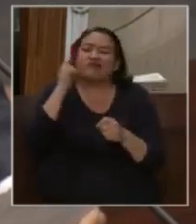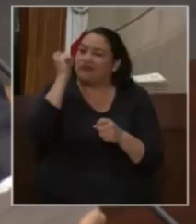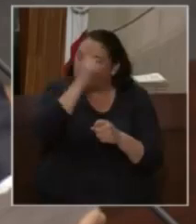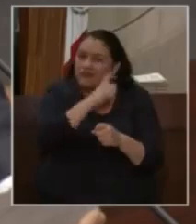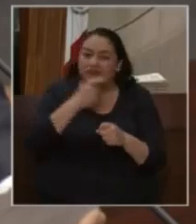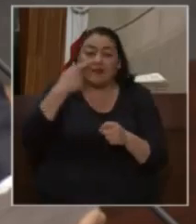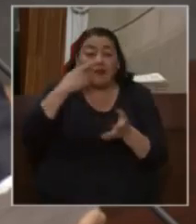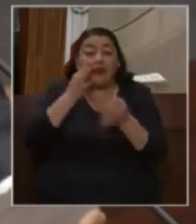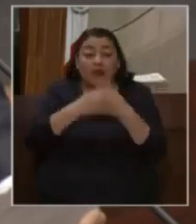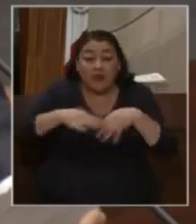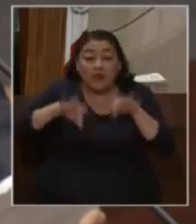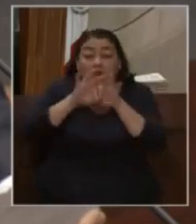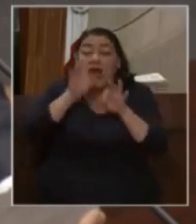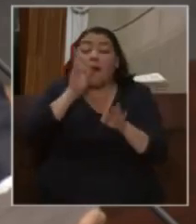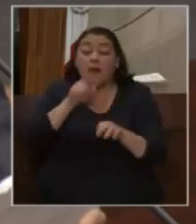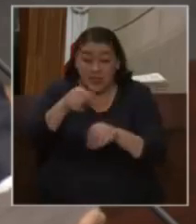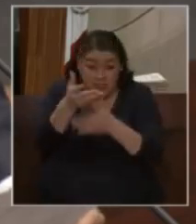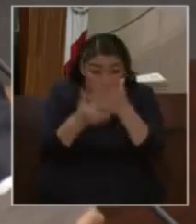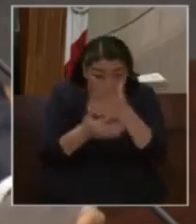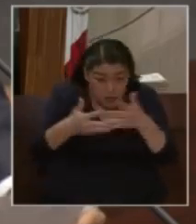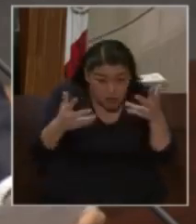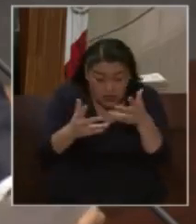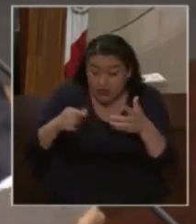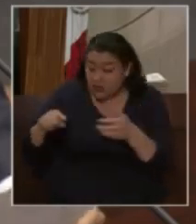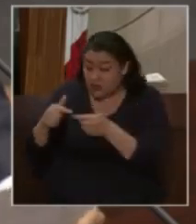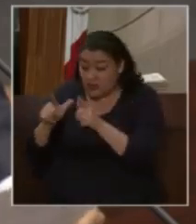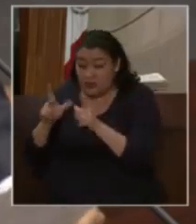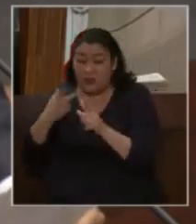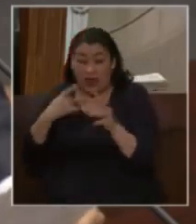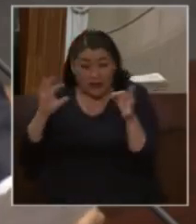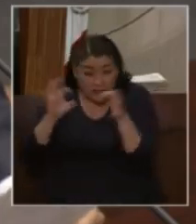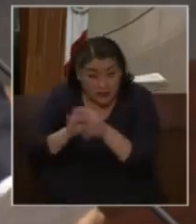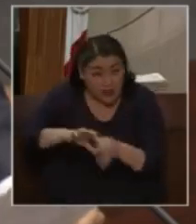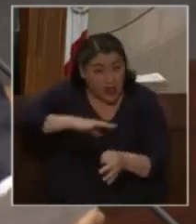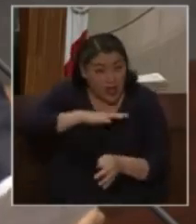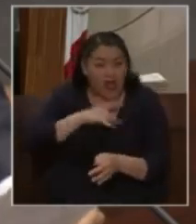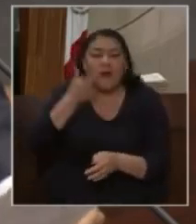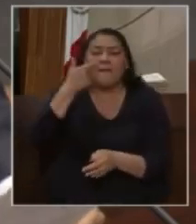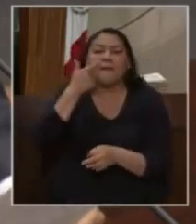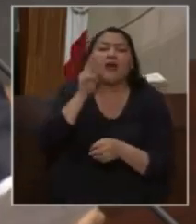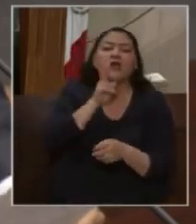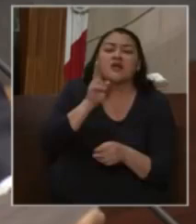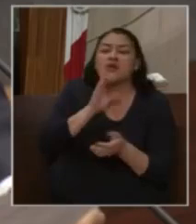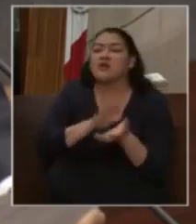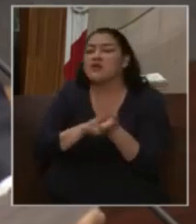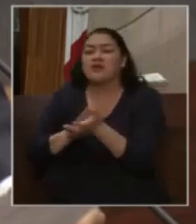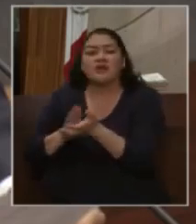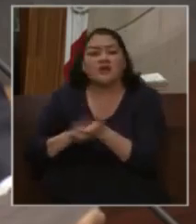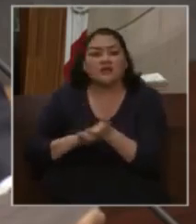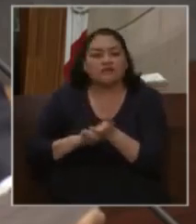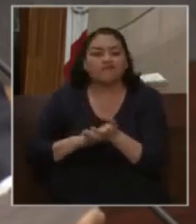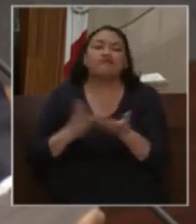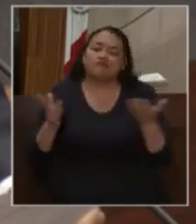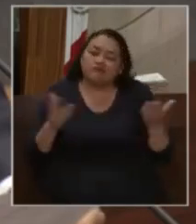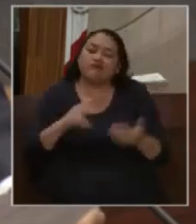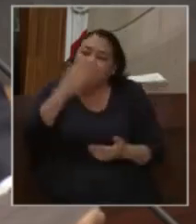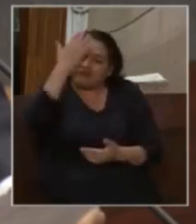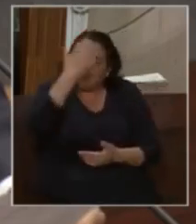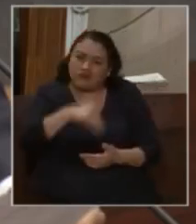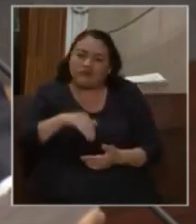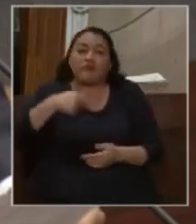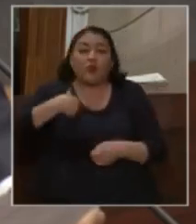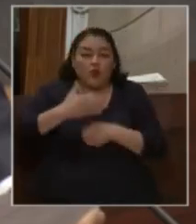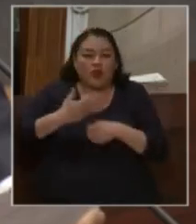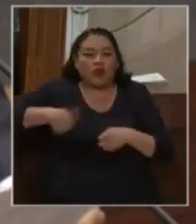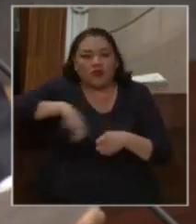debe existir una conexión racional entre los mismos. Así, al considerarse que no existen elementos con los cuales pueda demostrarse que